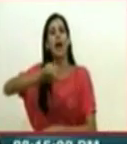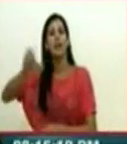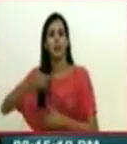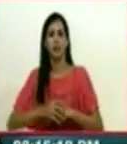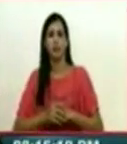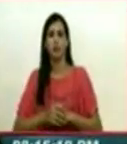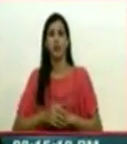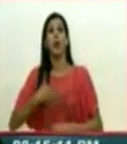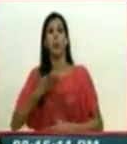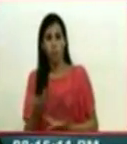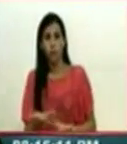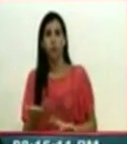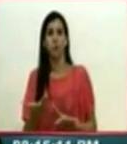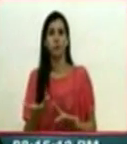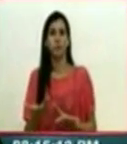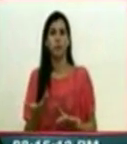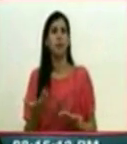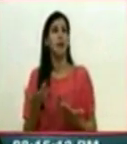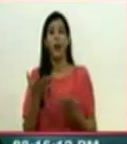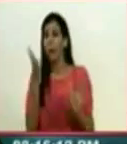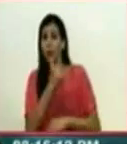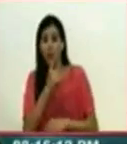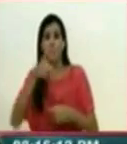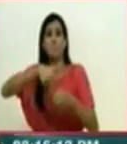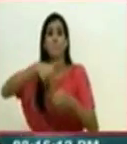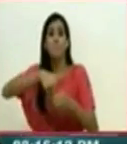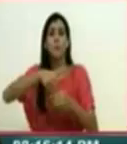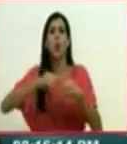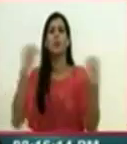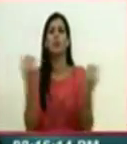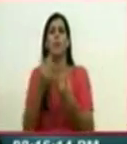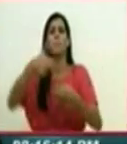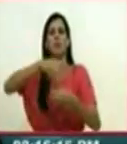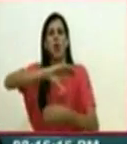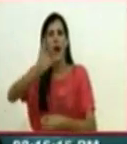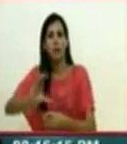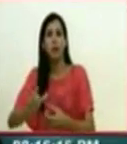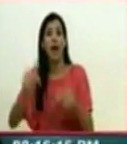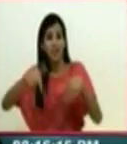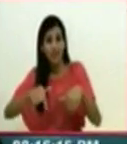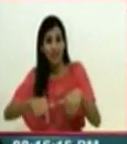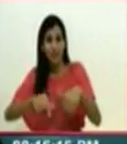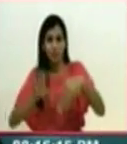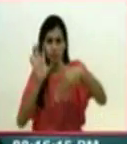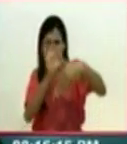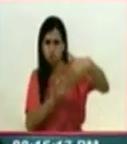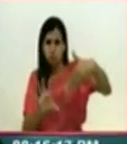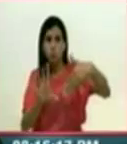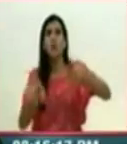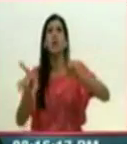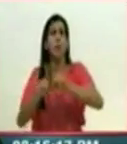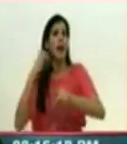nosotros pudiéramos estar viviendo, estoy seguro que estuviéramos viviendo en el Caribe lo que está viviendo toda